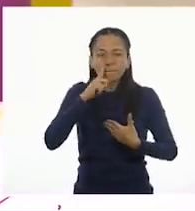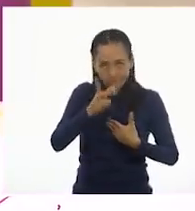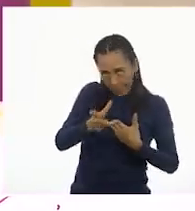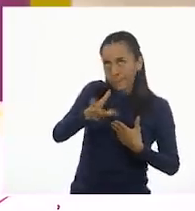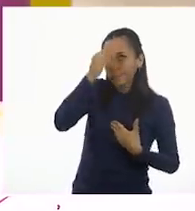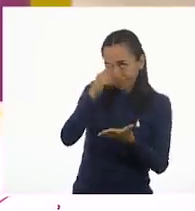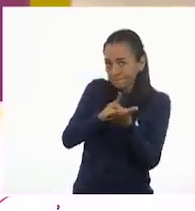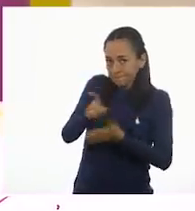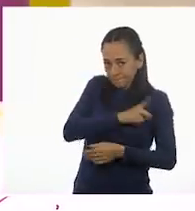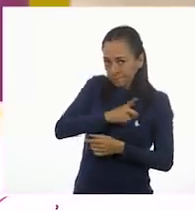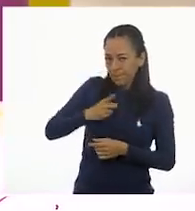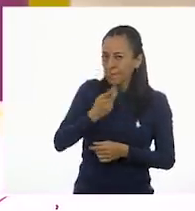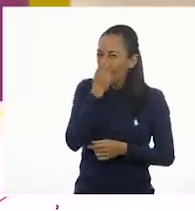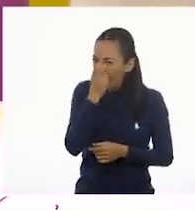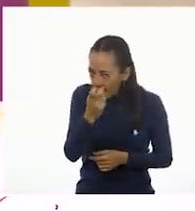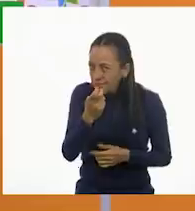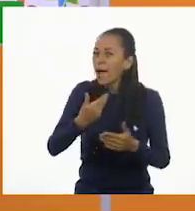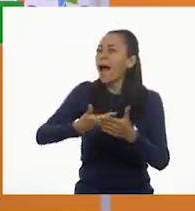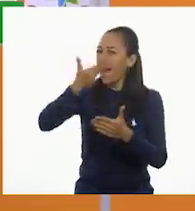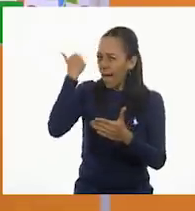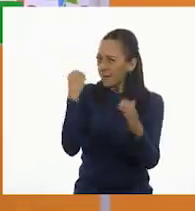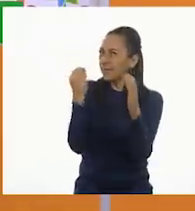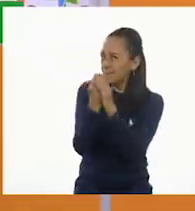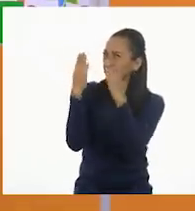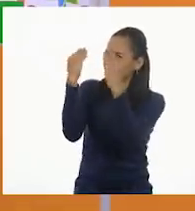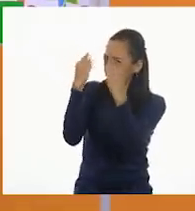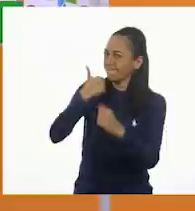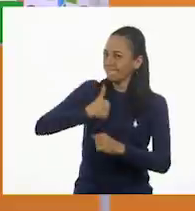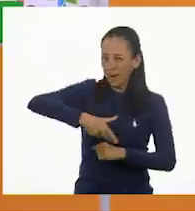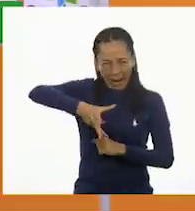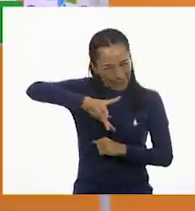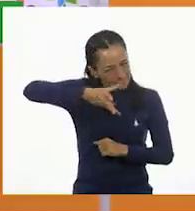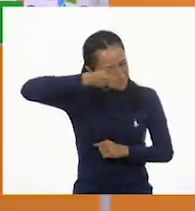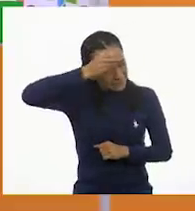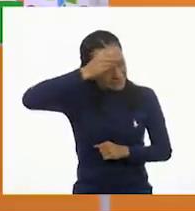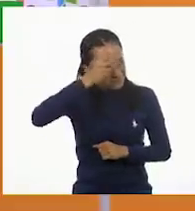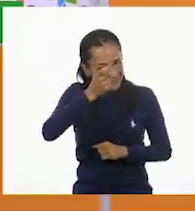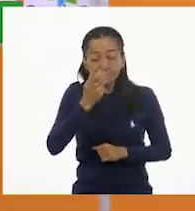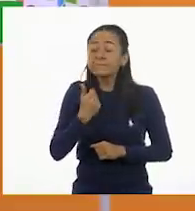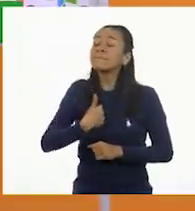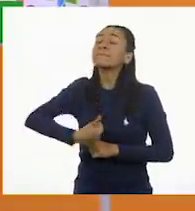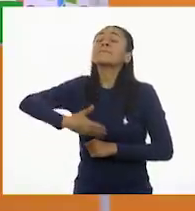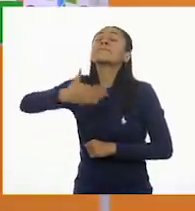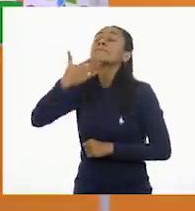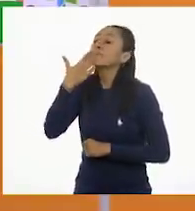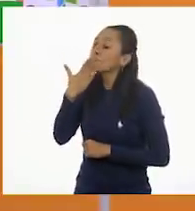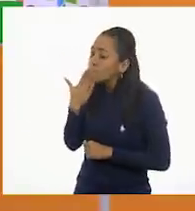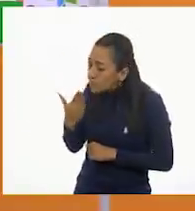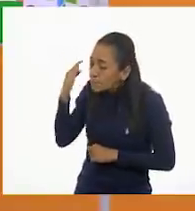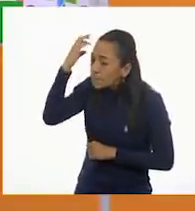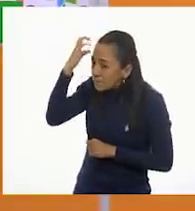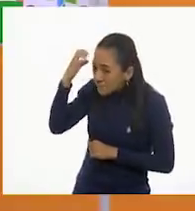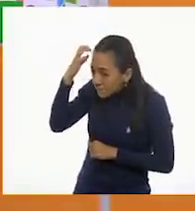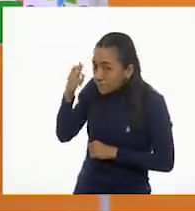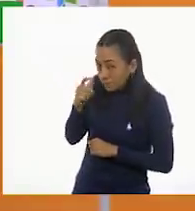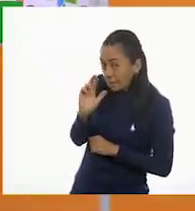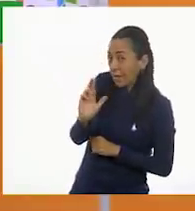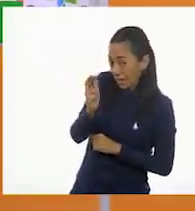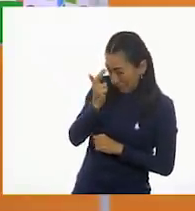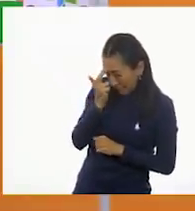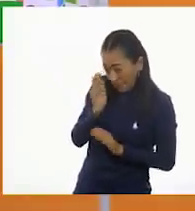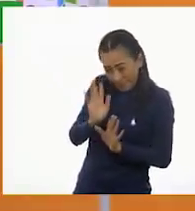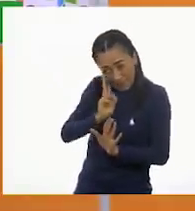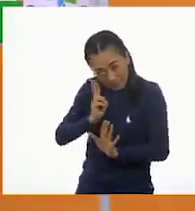usted nos dio, maestra. Muy bien, Panchito. Vamos a ver si recuerdas esta información. La pregunta número